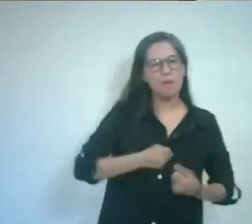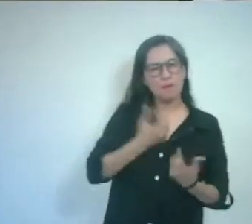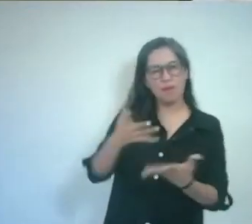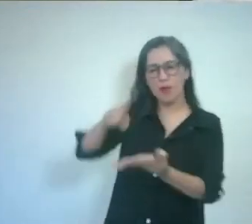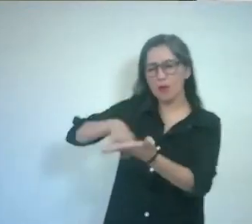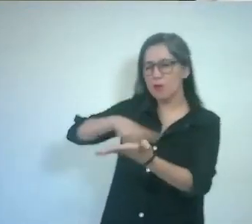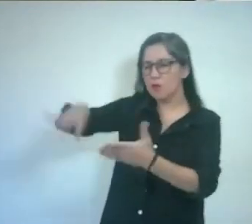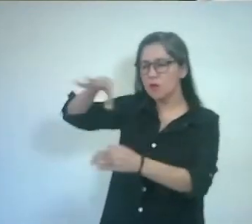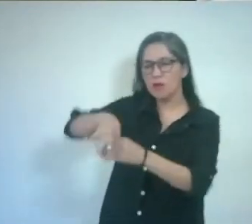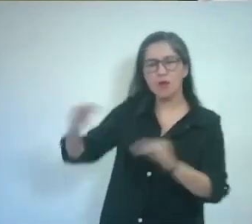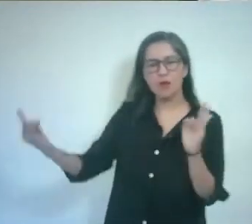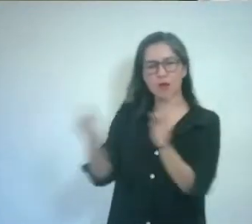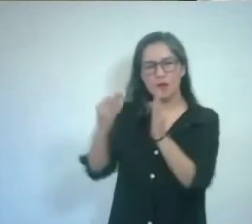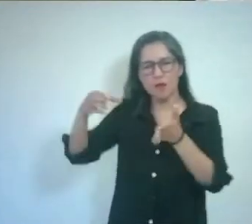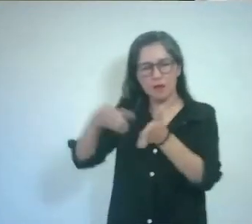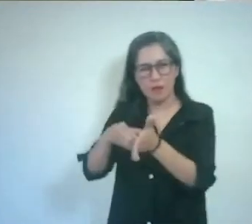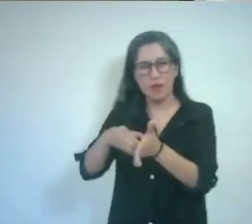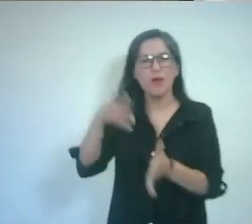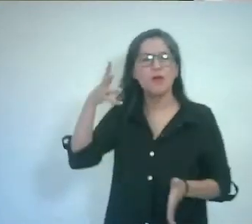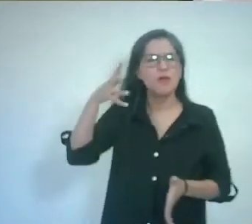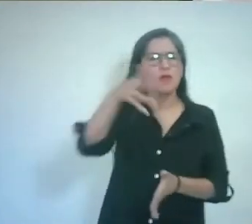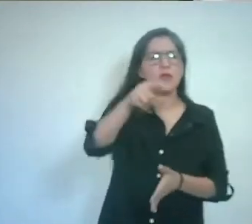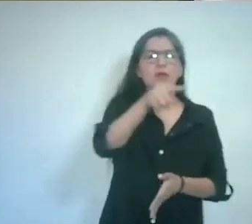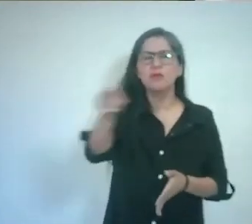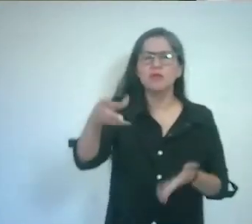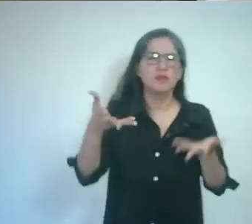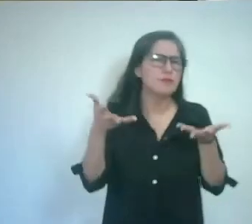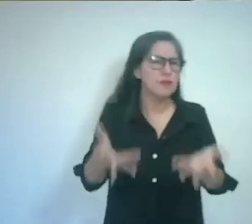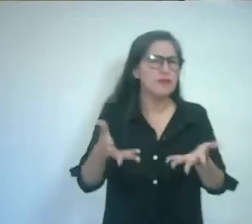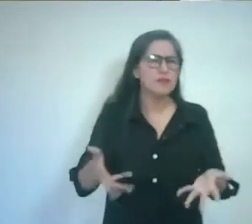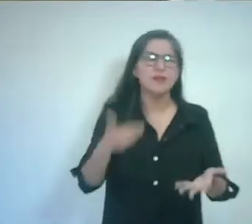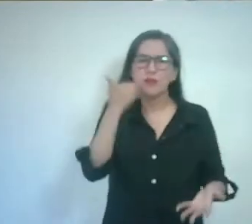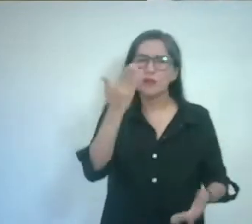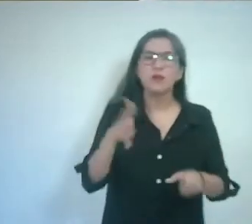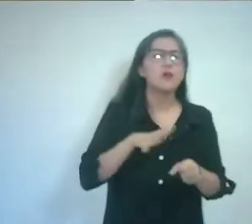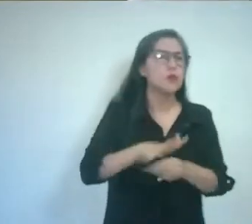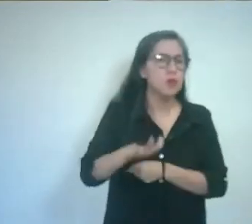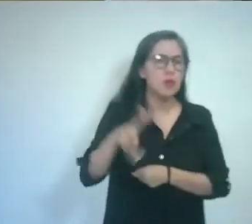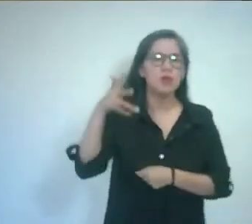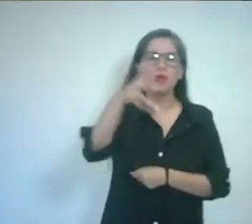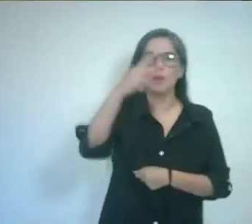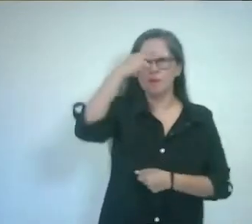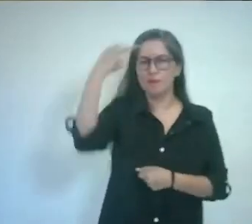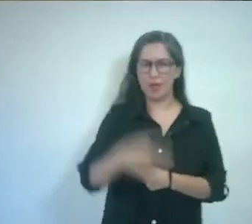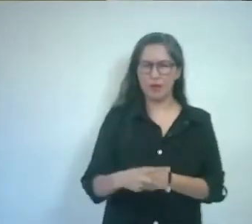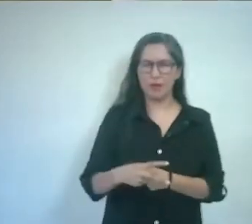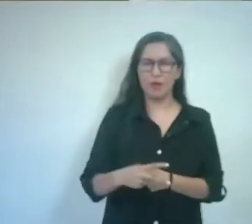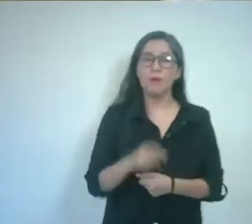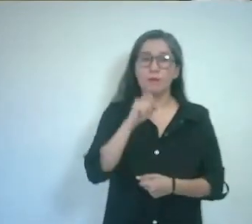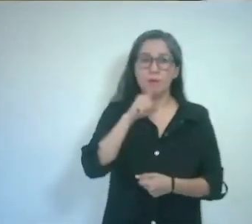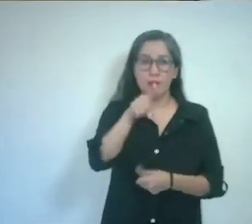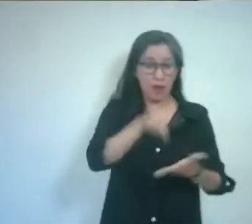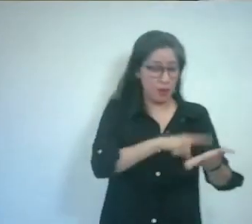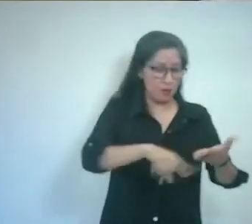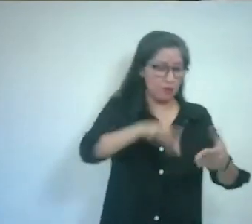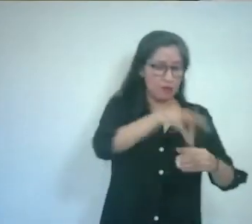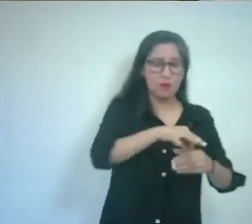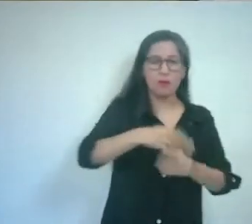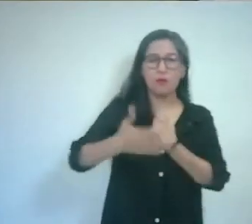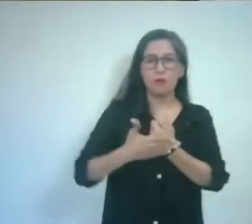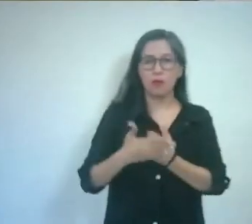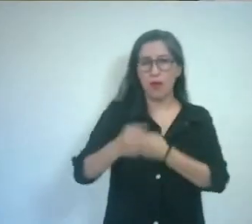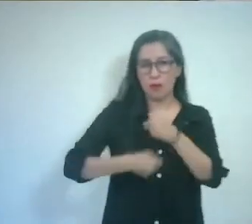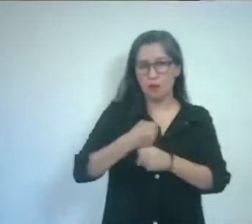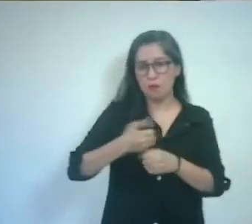mediante el voto directo su deseo sobre el futuro y el porvenir de nuestro país. A través de la elección de las personas que durante los próximos